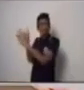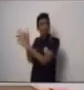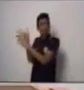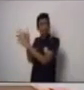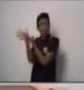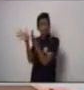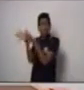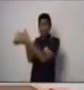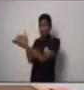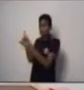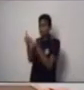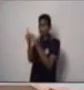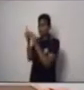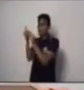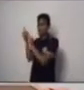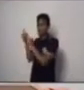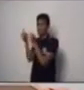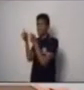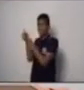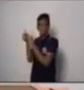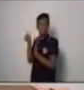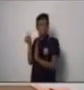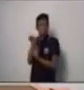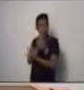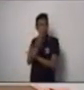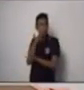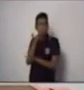montes es un insecto